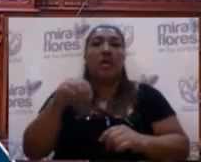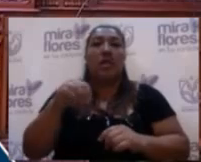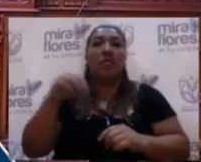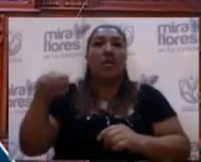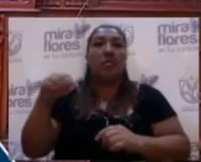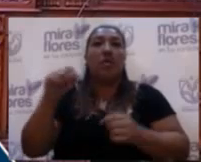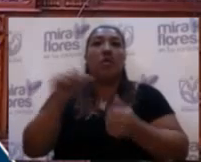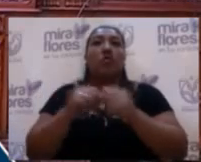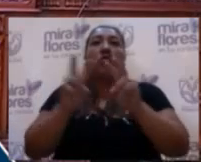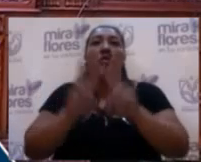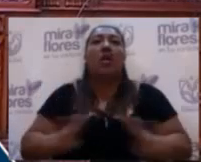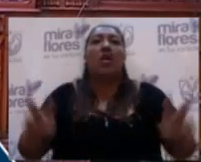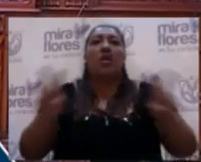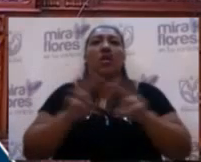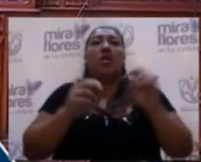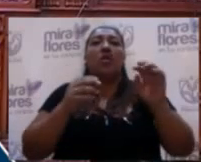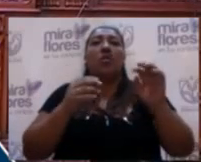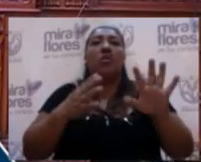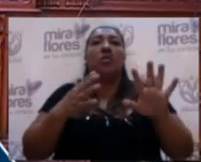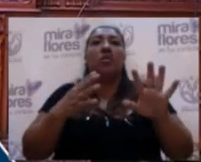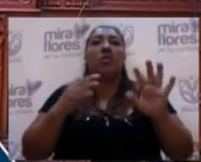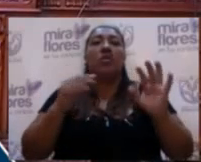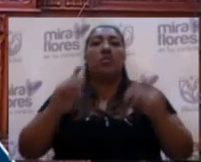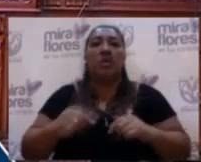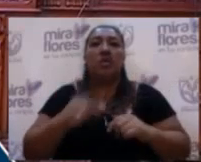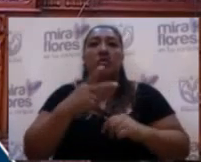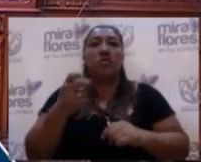202-2017-GAF-MM, cuyo valor asciende a